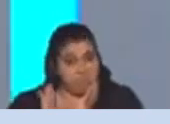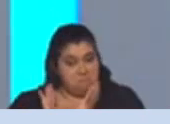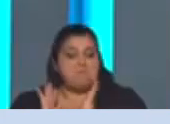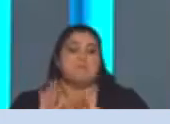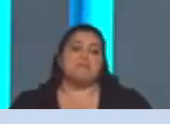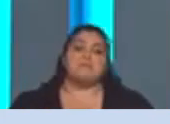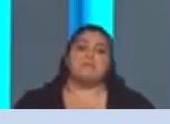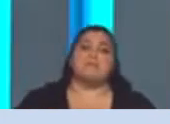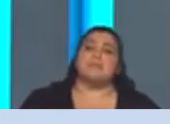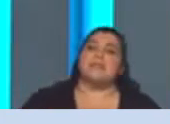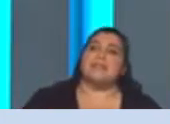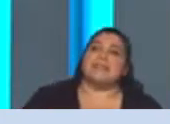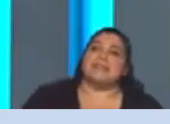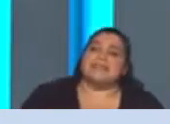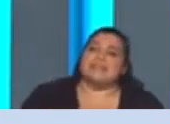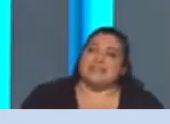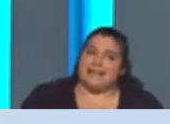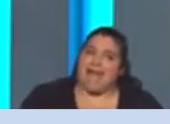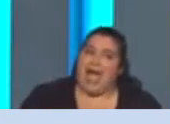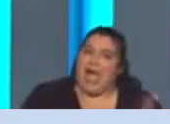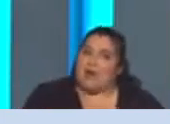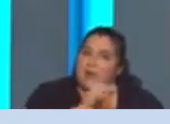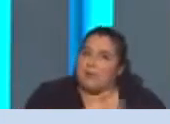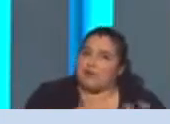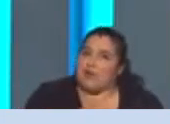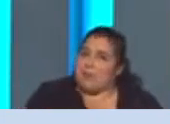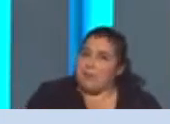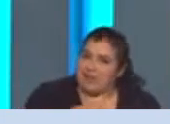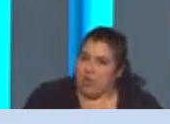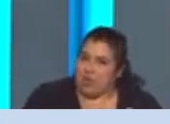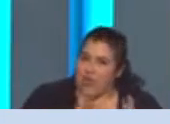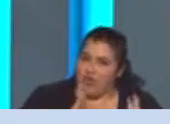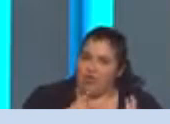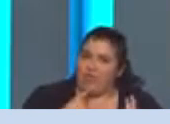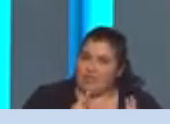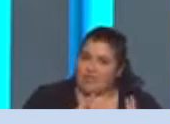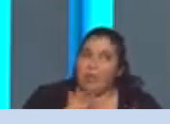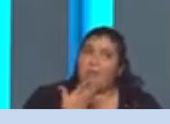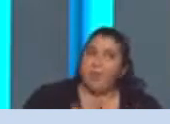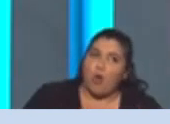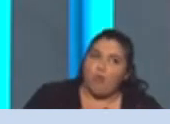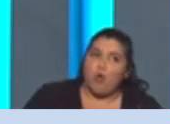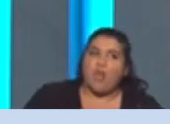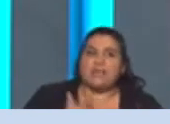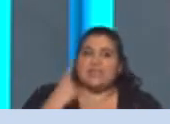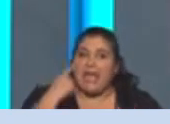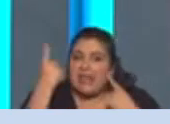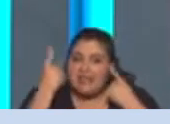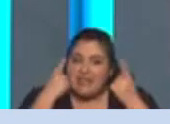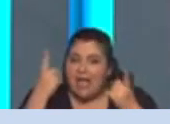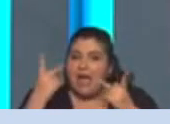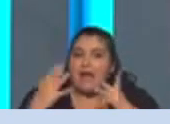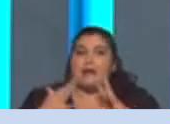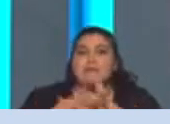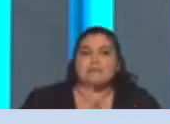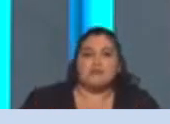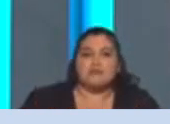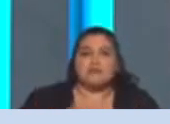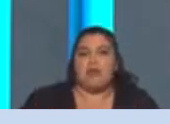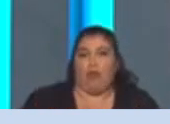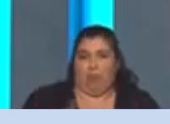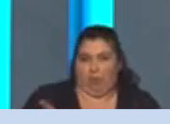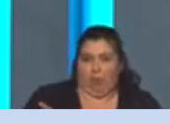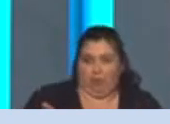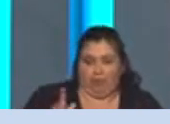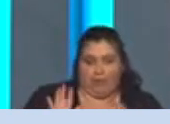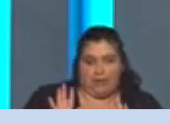ahora uno suponía que había algunos empresarios que estaban preocupados por las propuestas sobre todo vinculadas con la desregulación absoluta